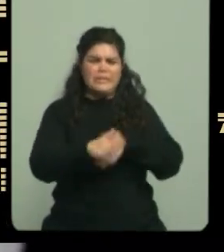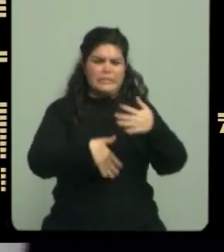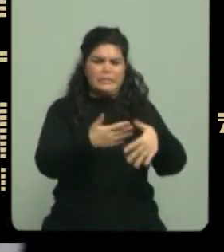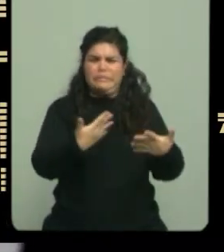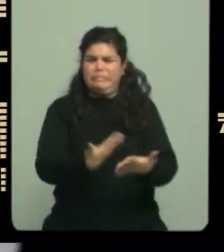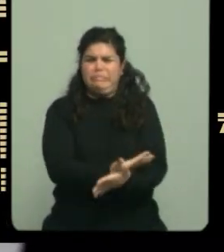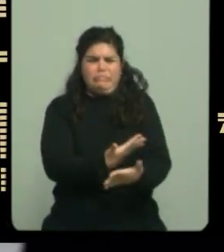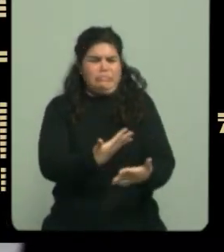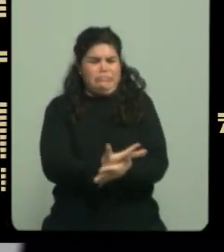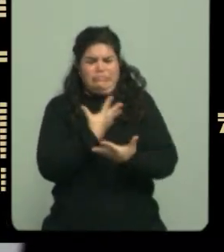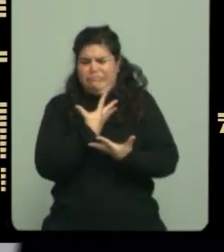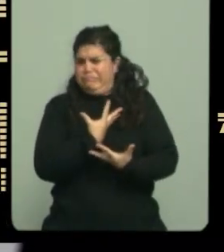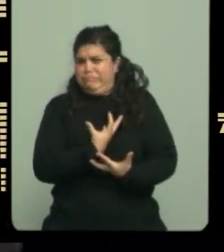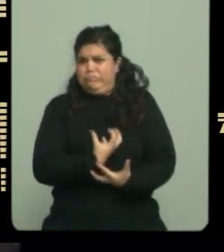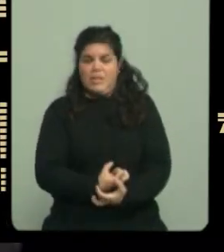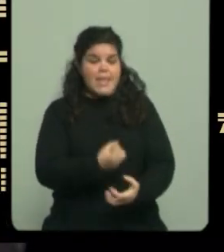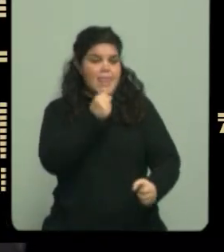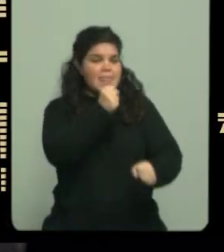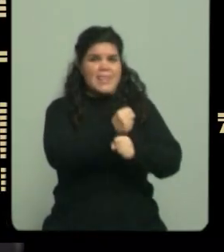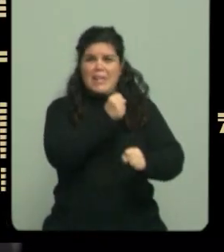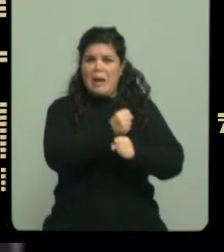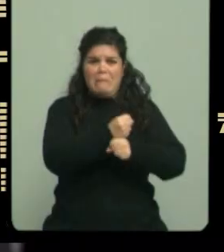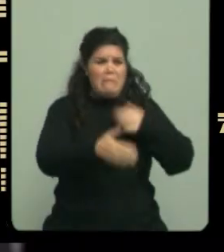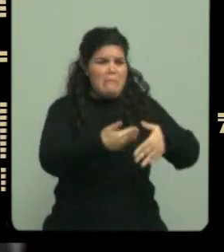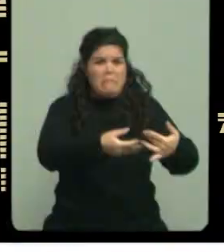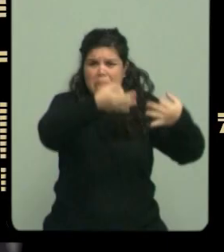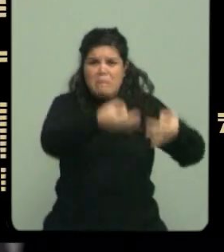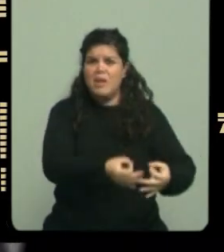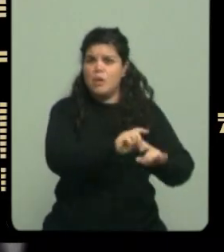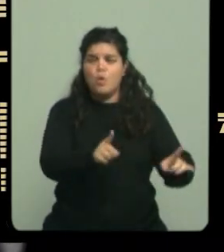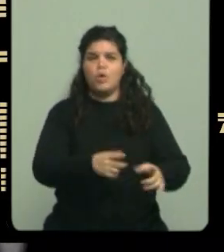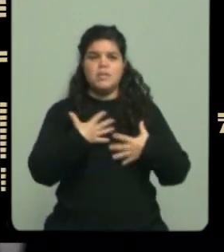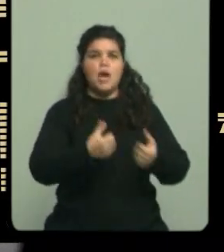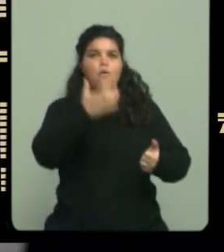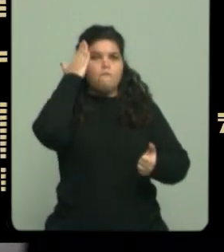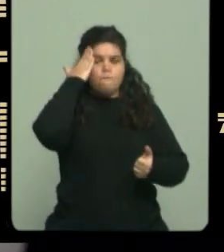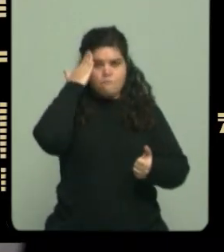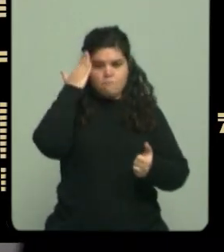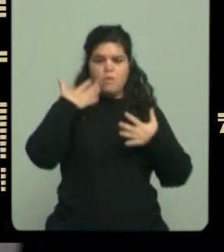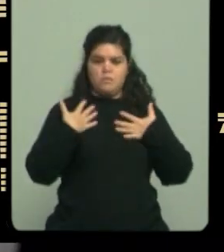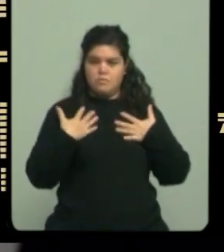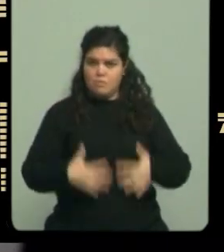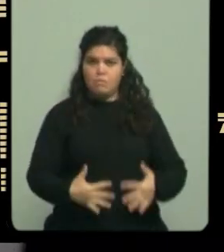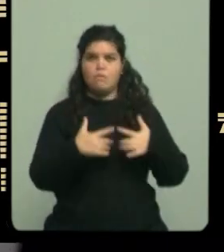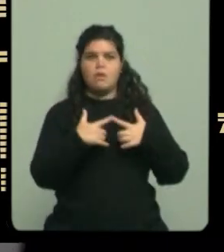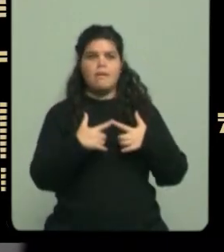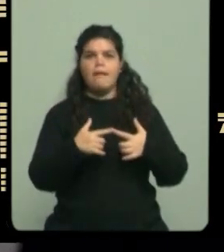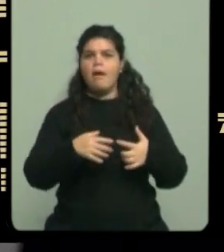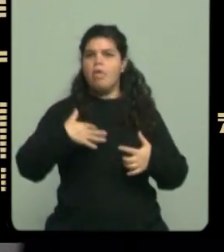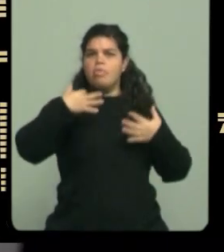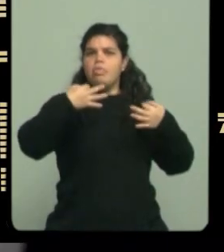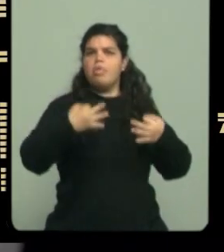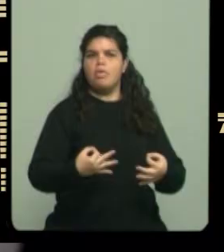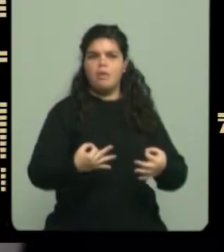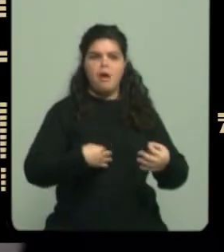las personas que lo sufren en sus trabajos, afectando negativamente su salud física, psicológica, su dignidad,